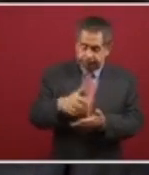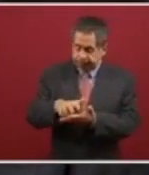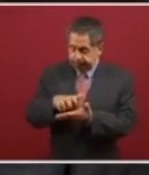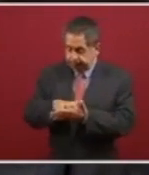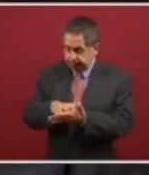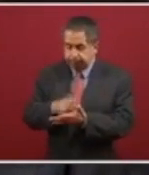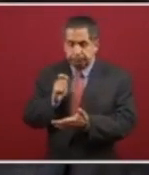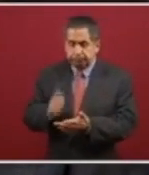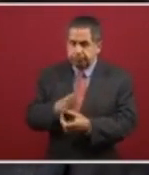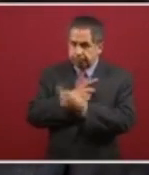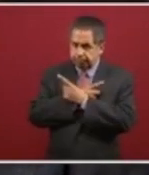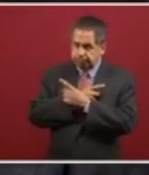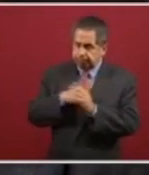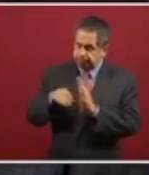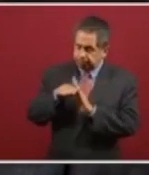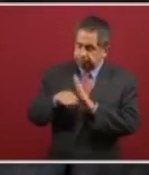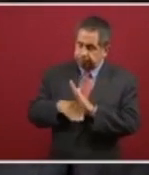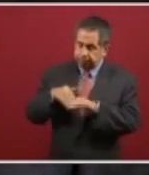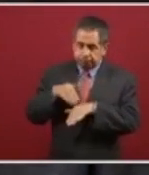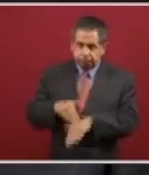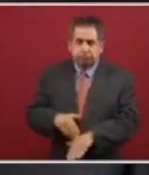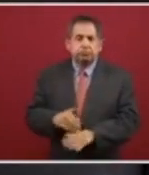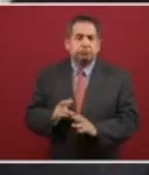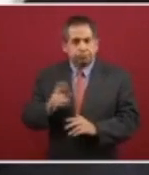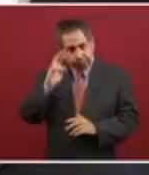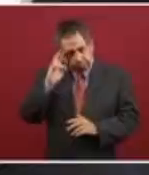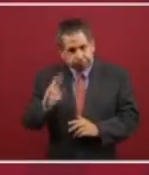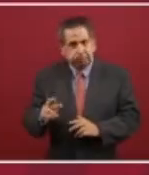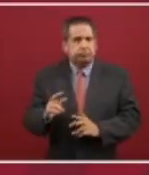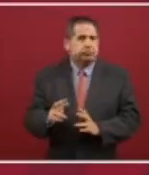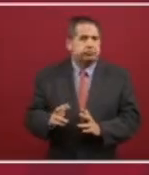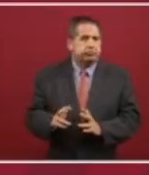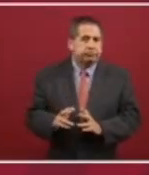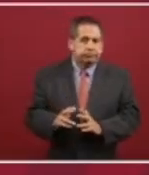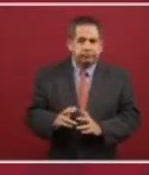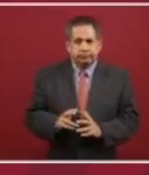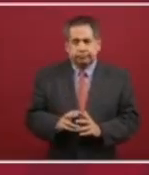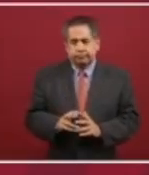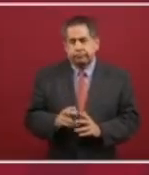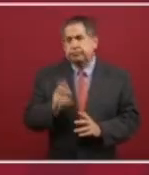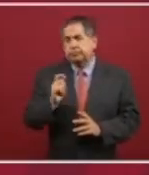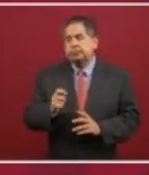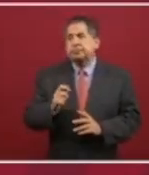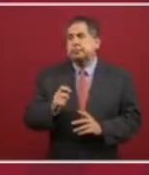principios, que no deben haber